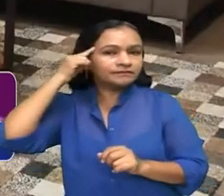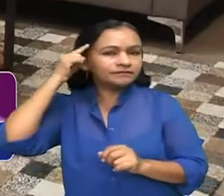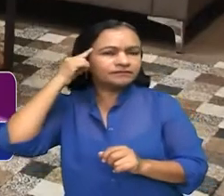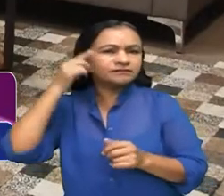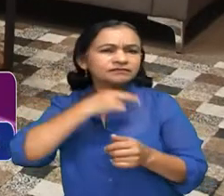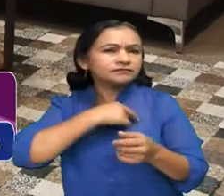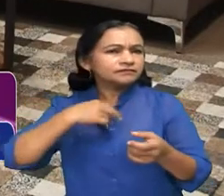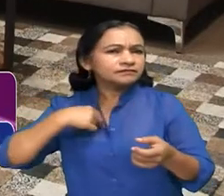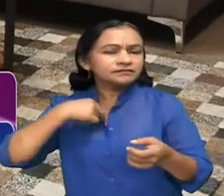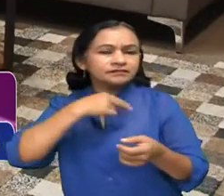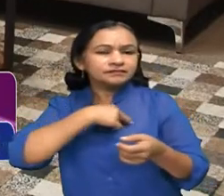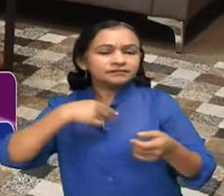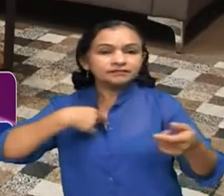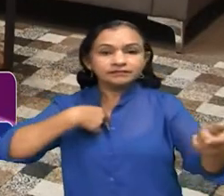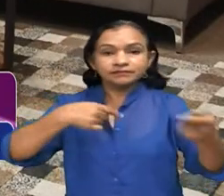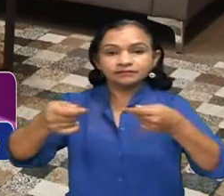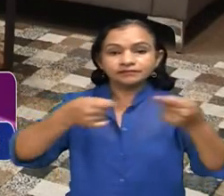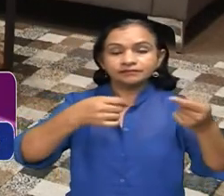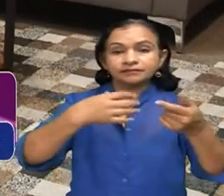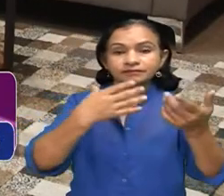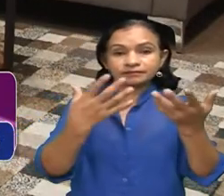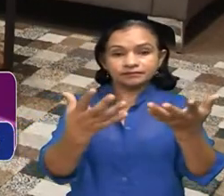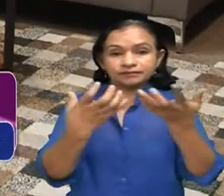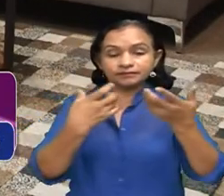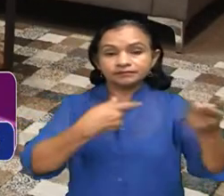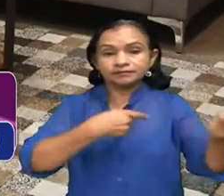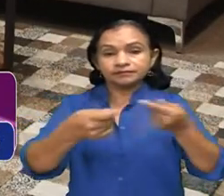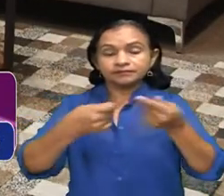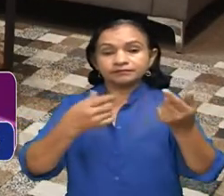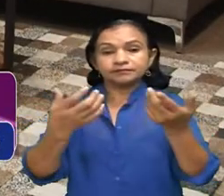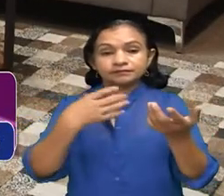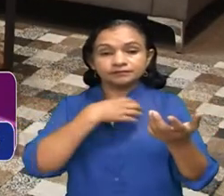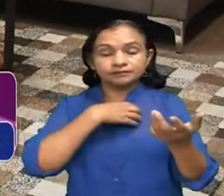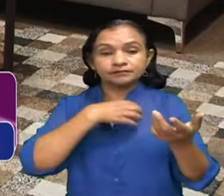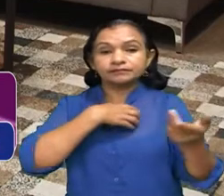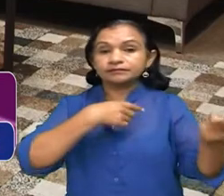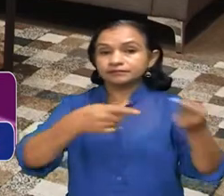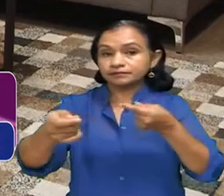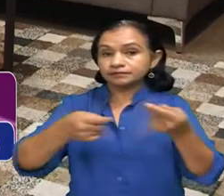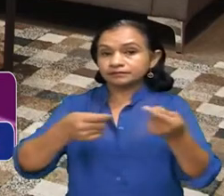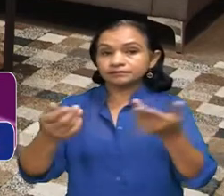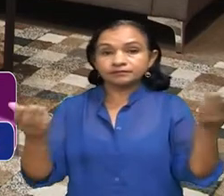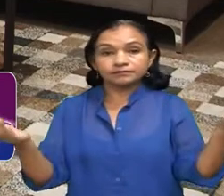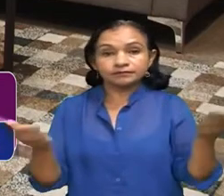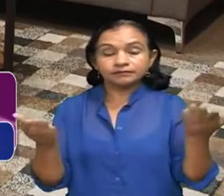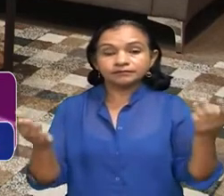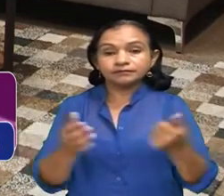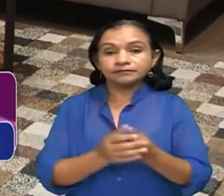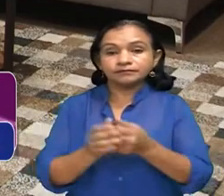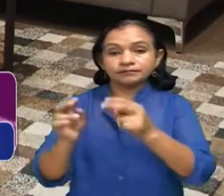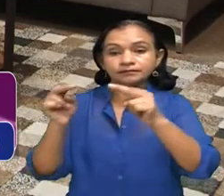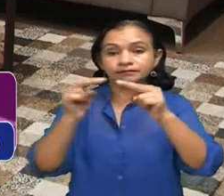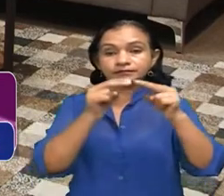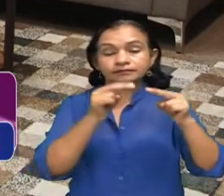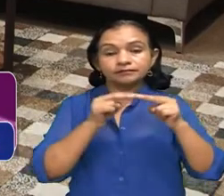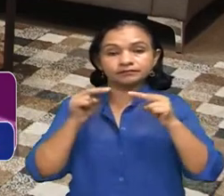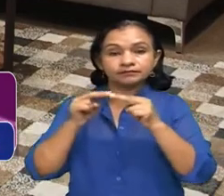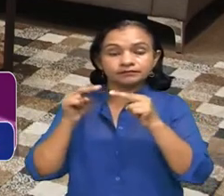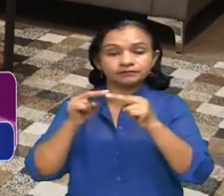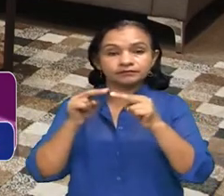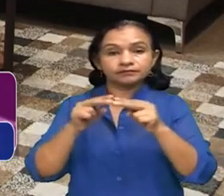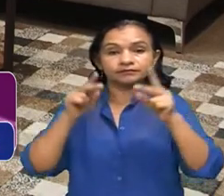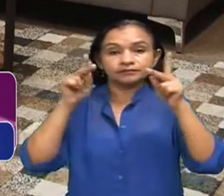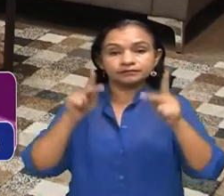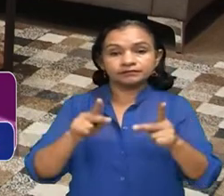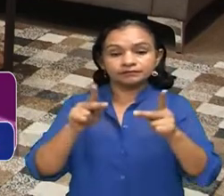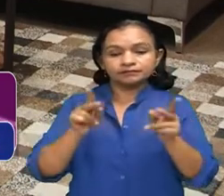¿verdad?, que quiera emprender y tener su propio negocio. Y vincularse también con aquellos artesanos